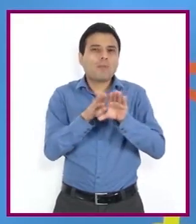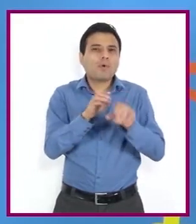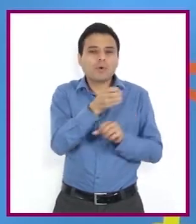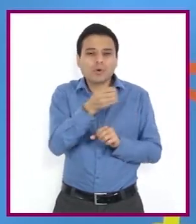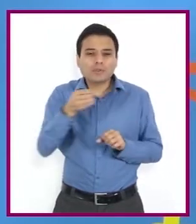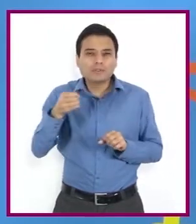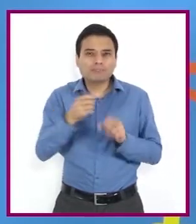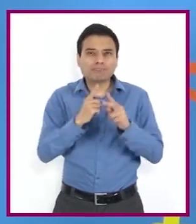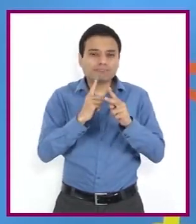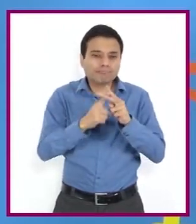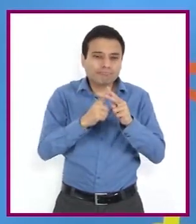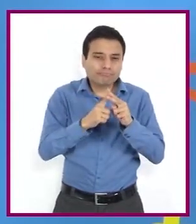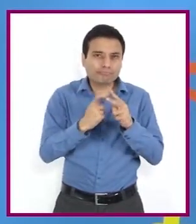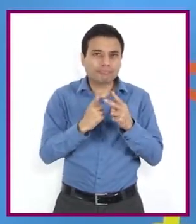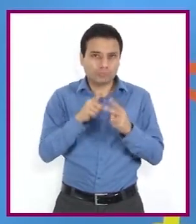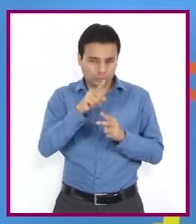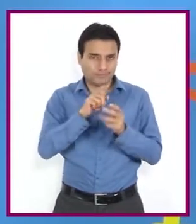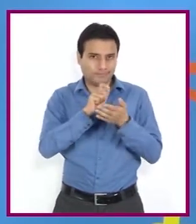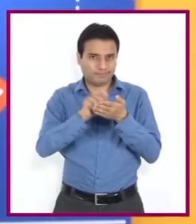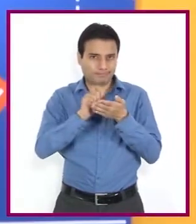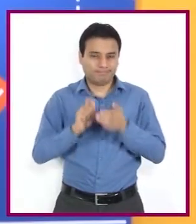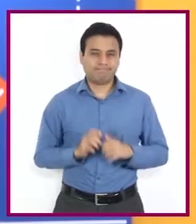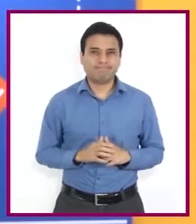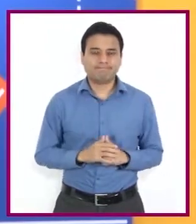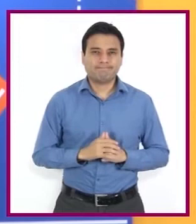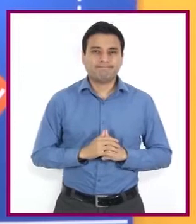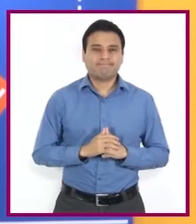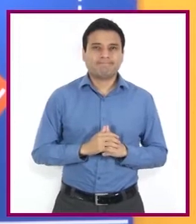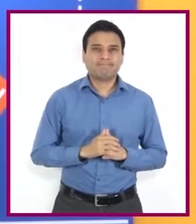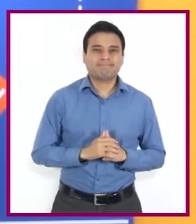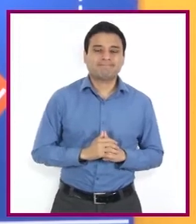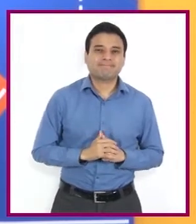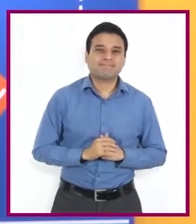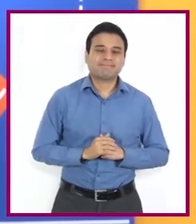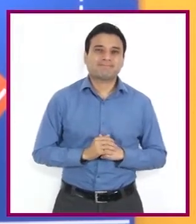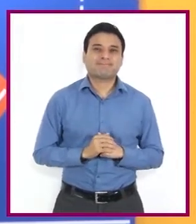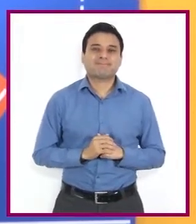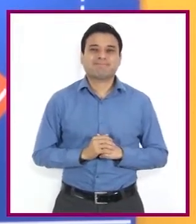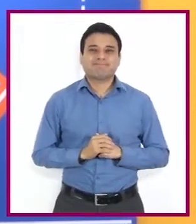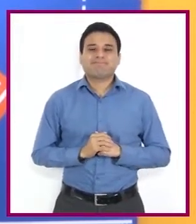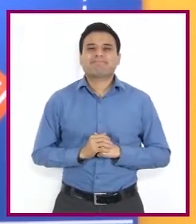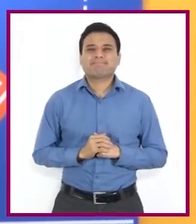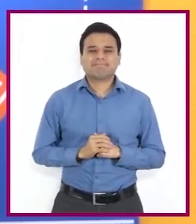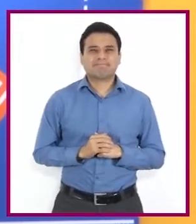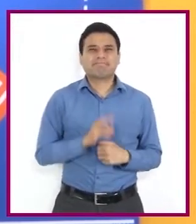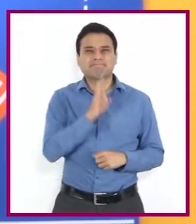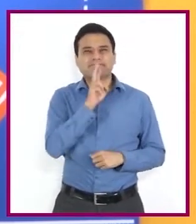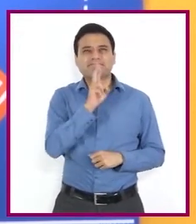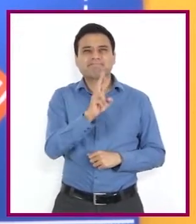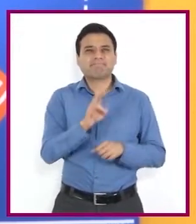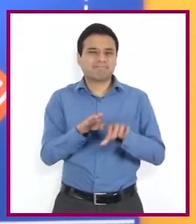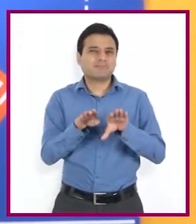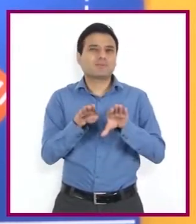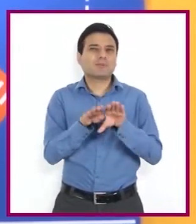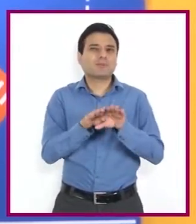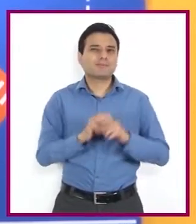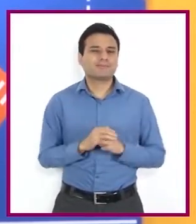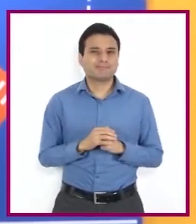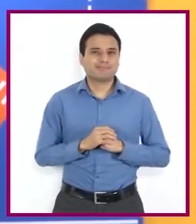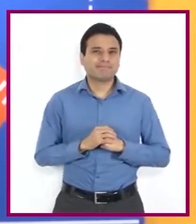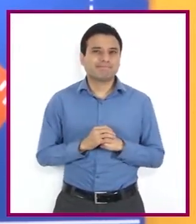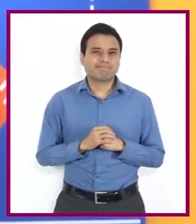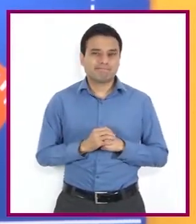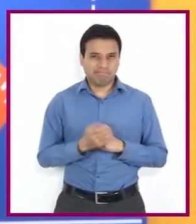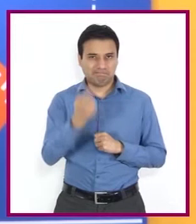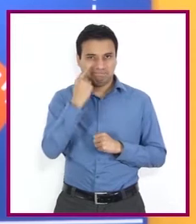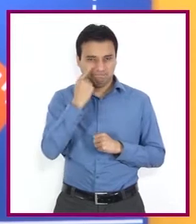para calcular las magnitudes que les piden. Una forma de resolver el problema es a través del uso de una